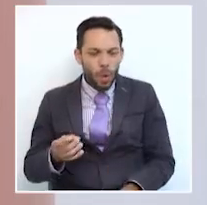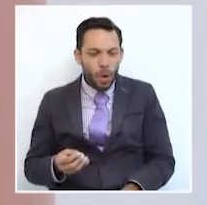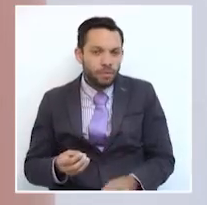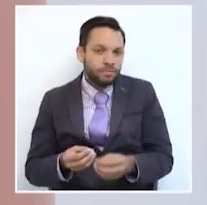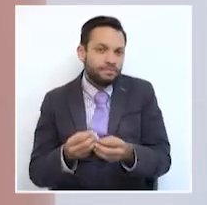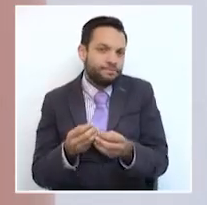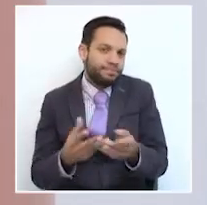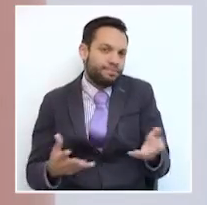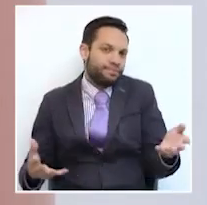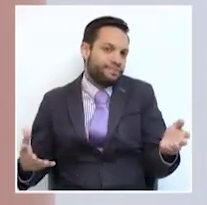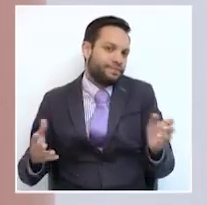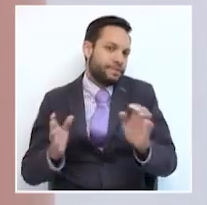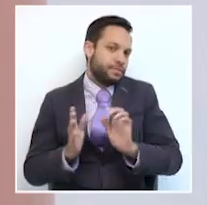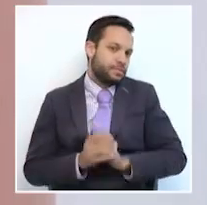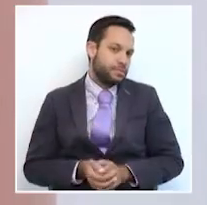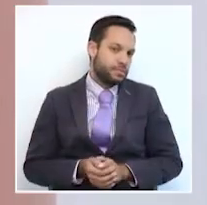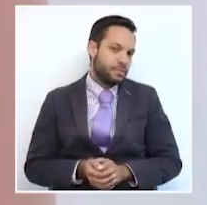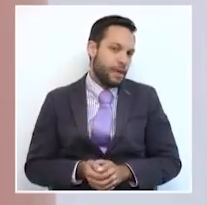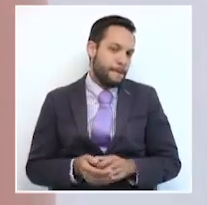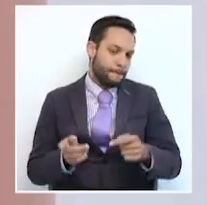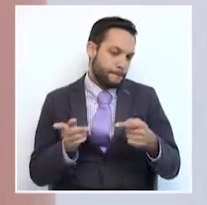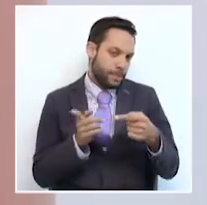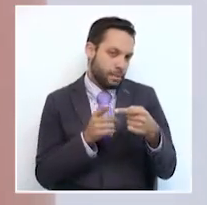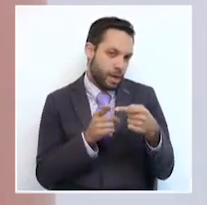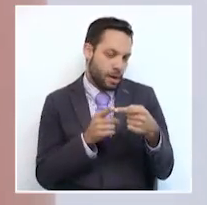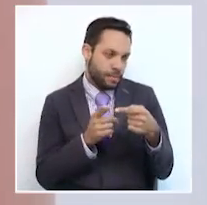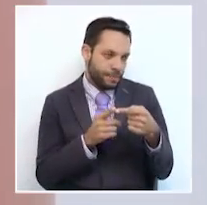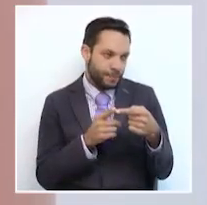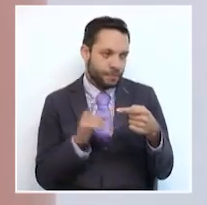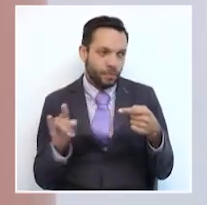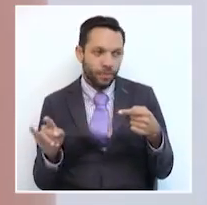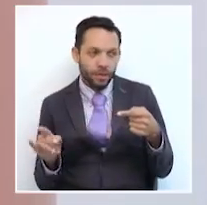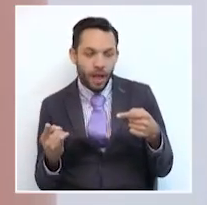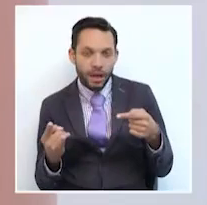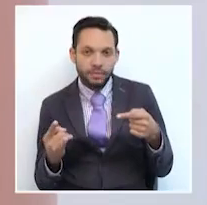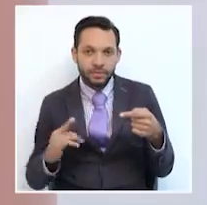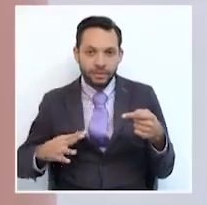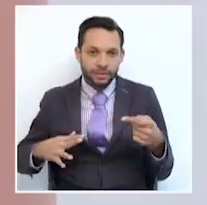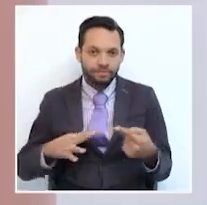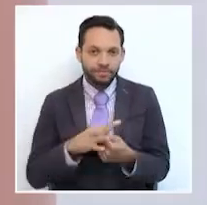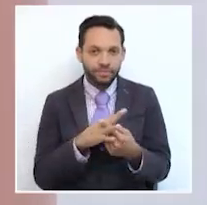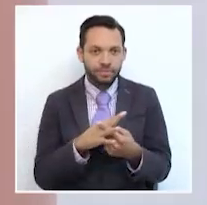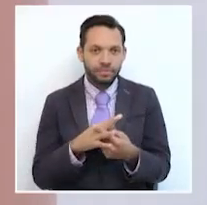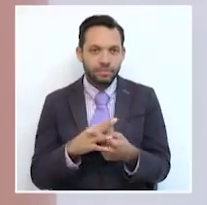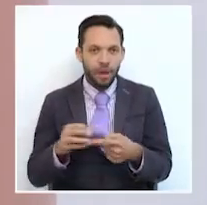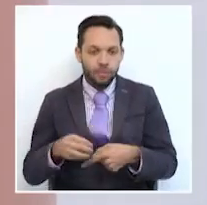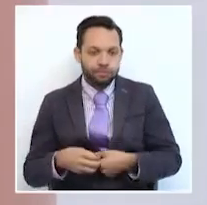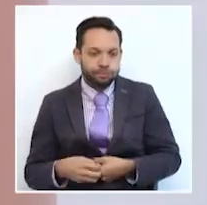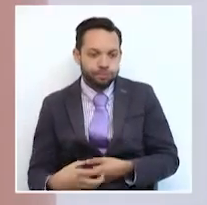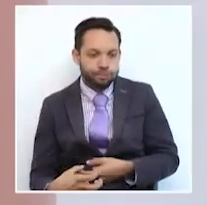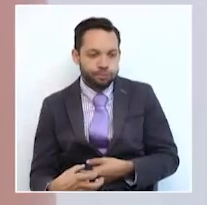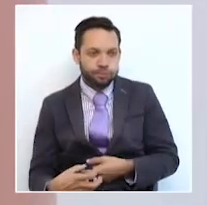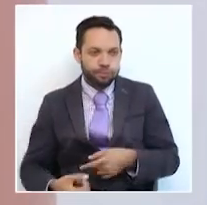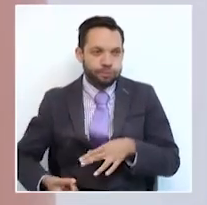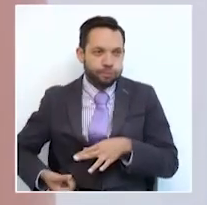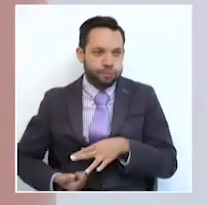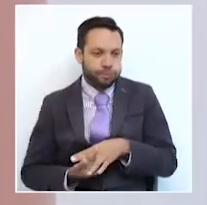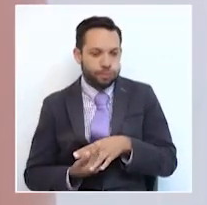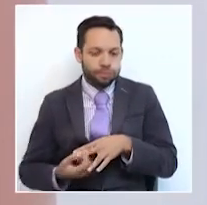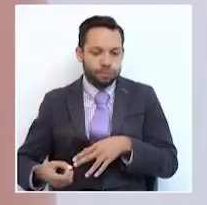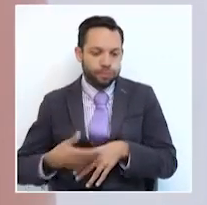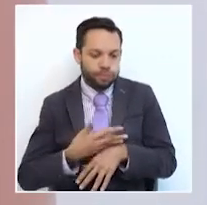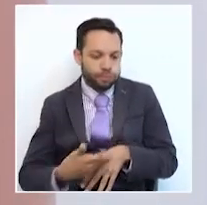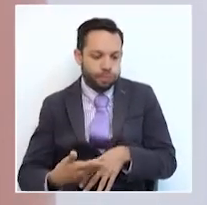como él dice hay que pensar estudiar primero que no hay aquí un ratico que es la hernia entonces sale parte del intestino por este